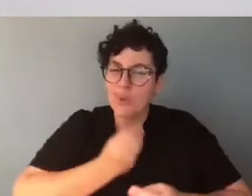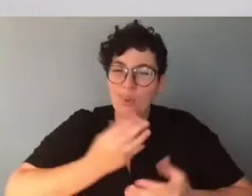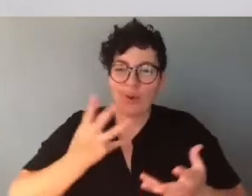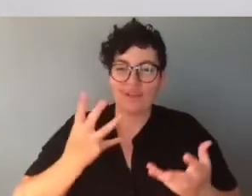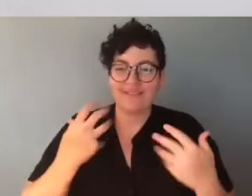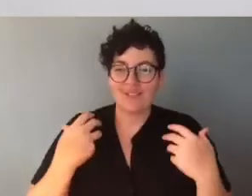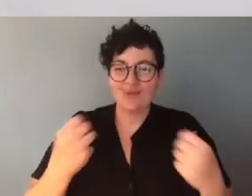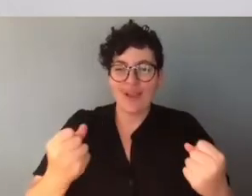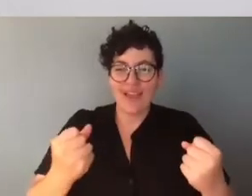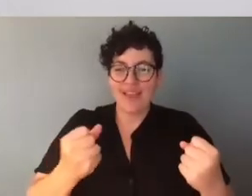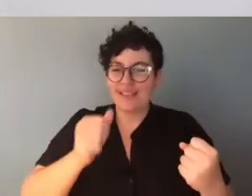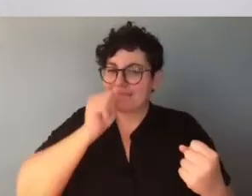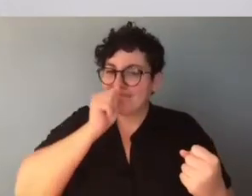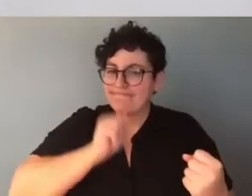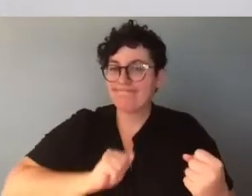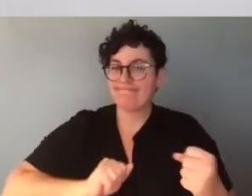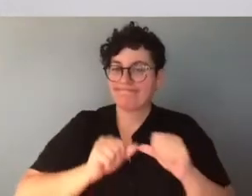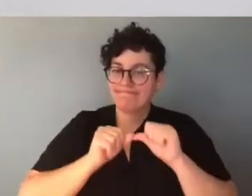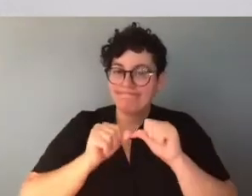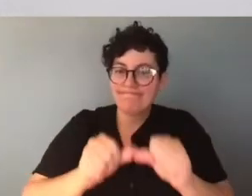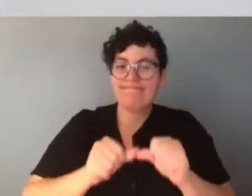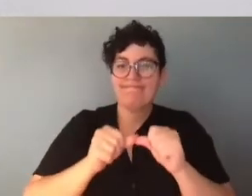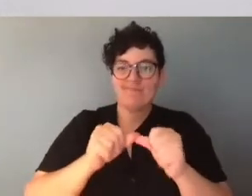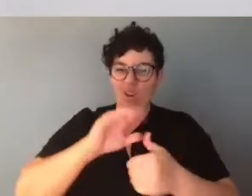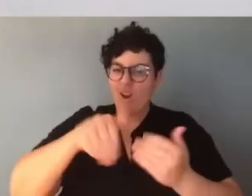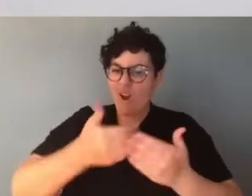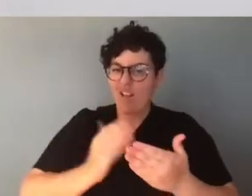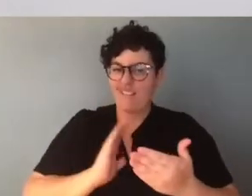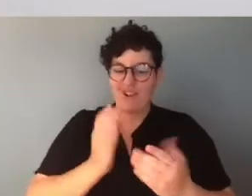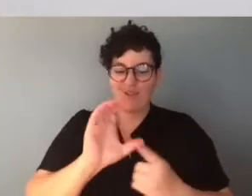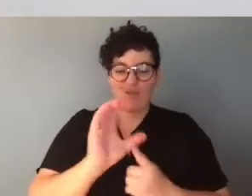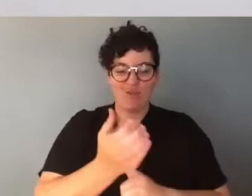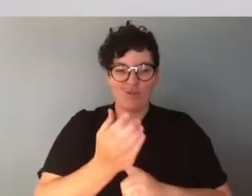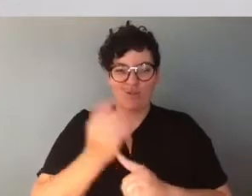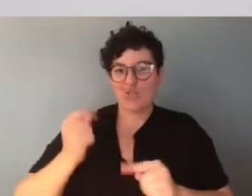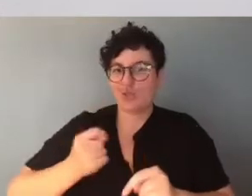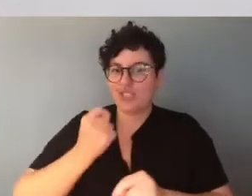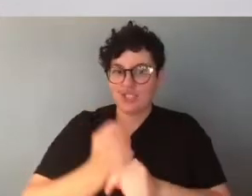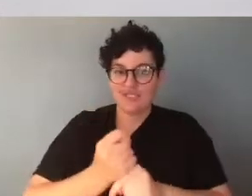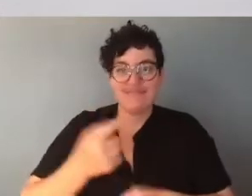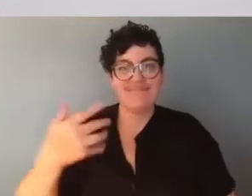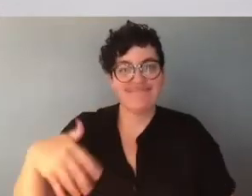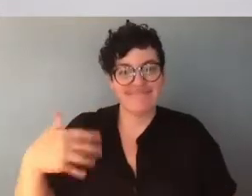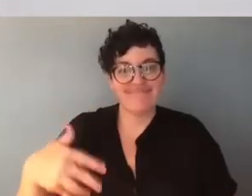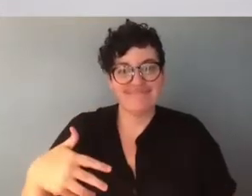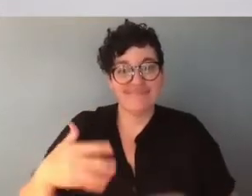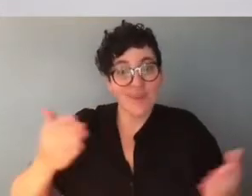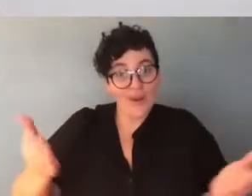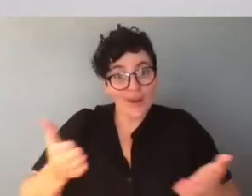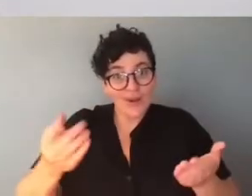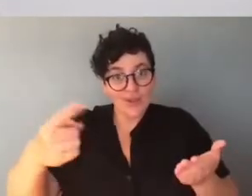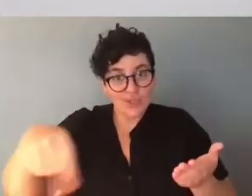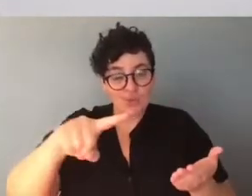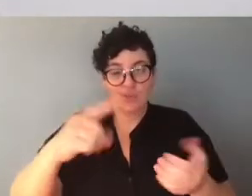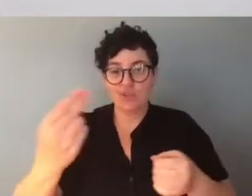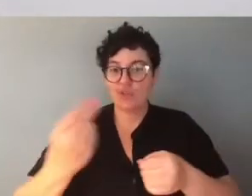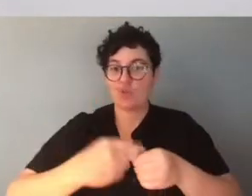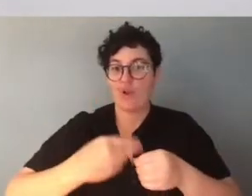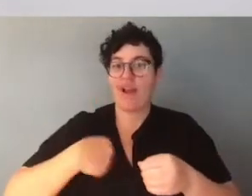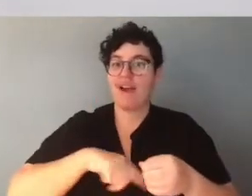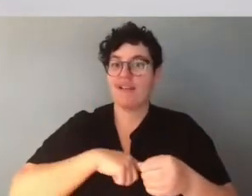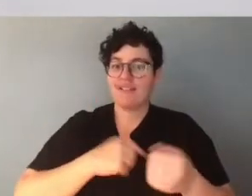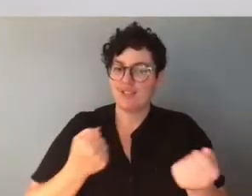belleza, fuerza y resiliencia en cada una de las tradiciones culturales y les aliento a unirse en apoyo